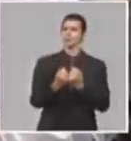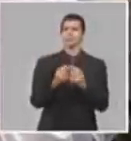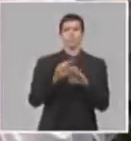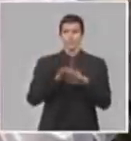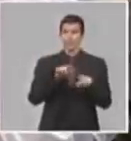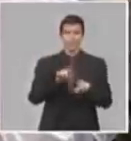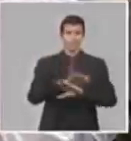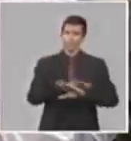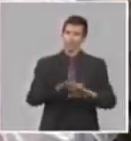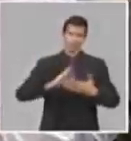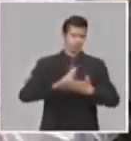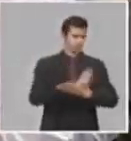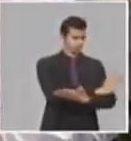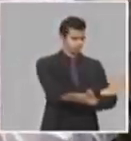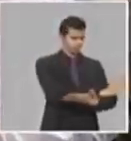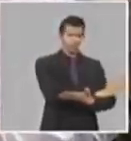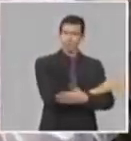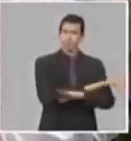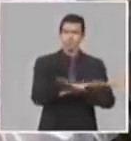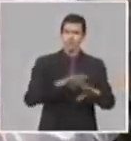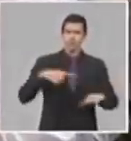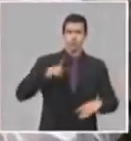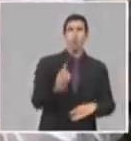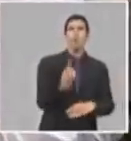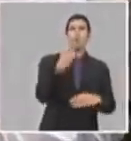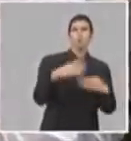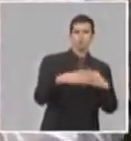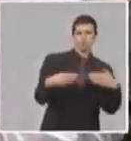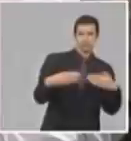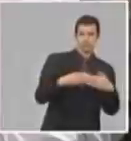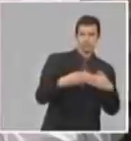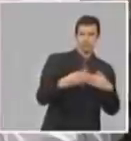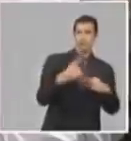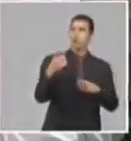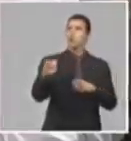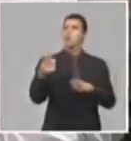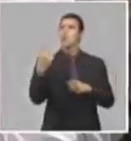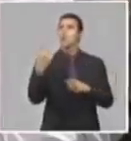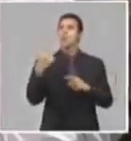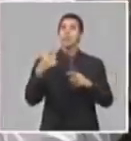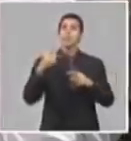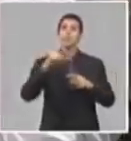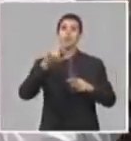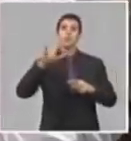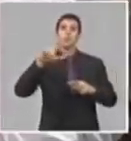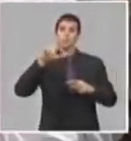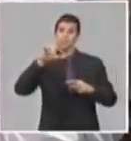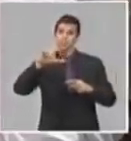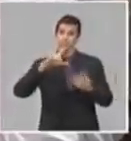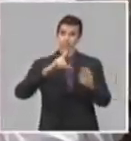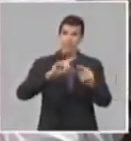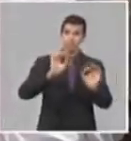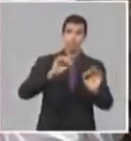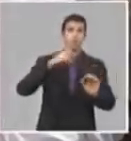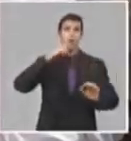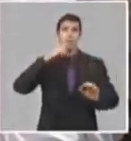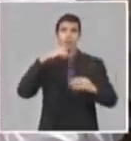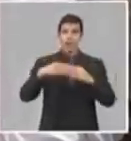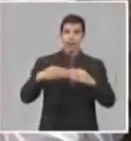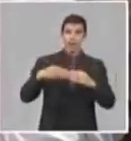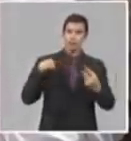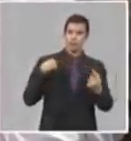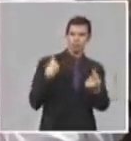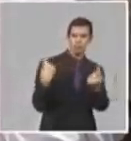Y vamos a eliminar ese 10% de gravamen, repito, aún en medio de la hostilidad y el recrudecimiento del